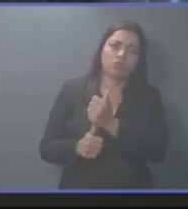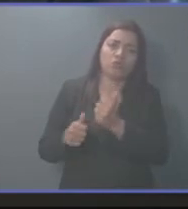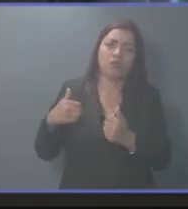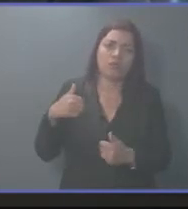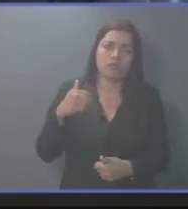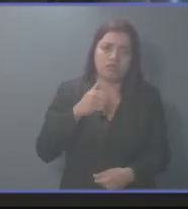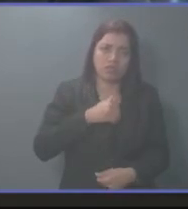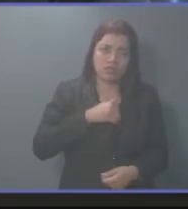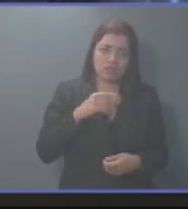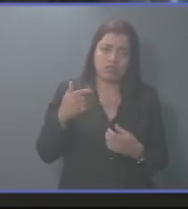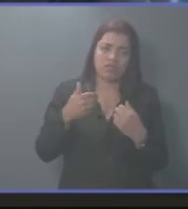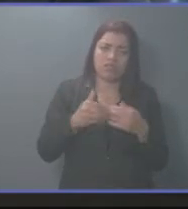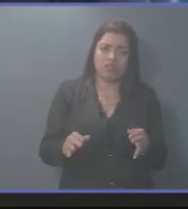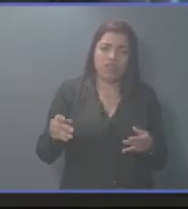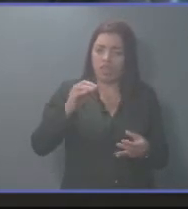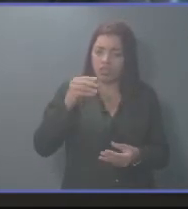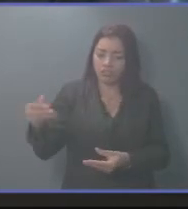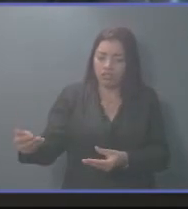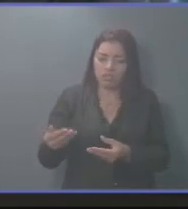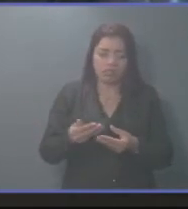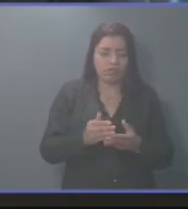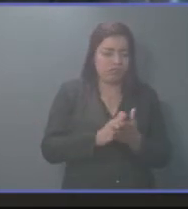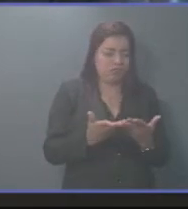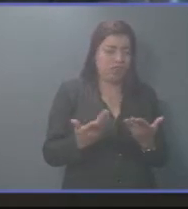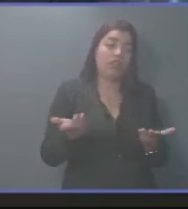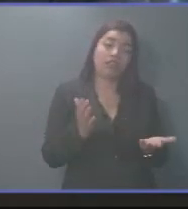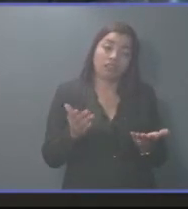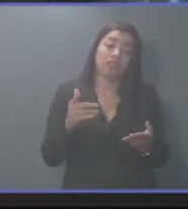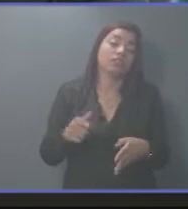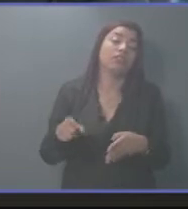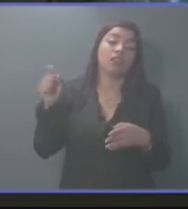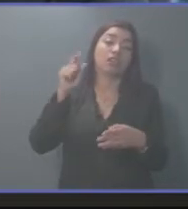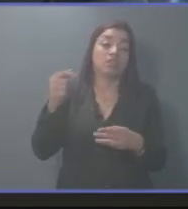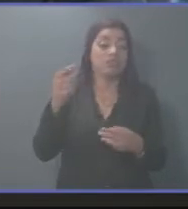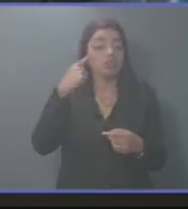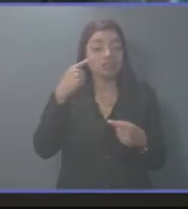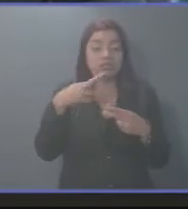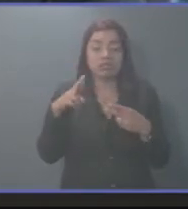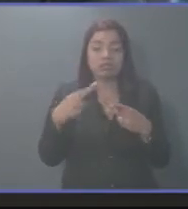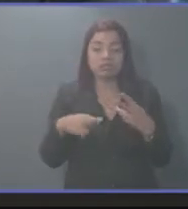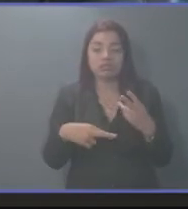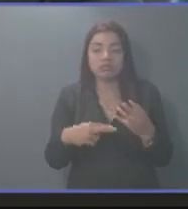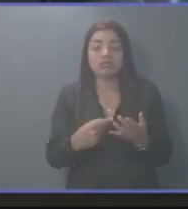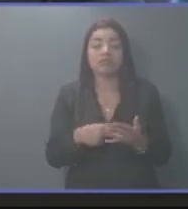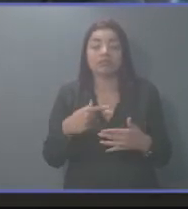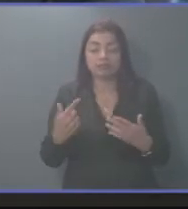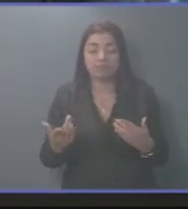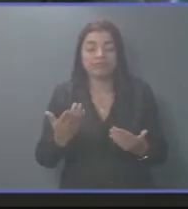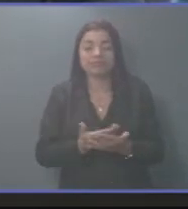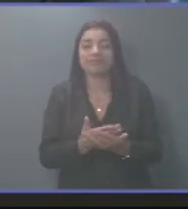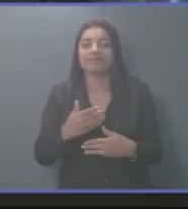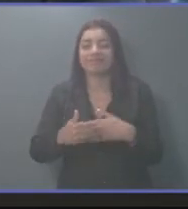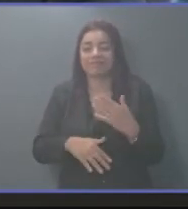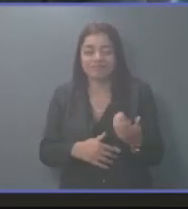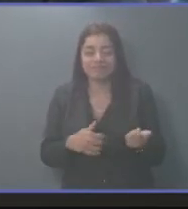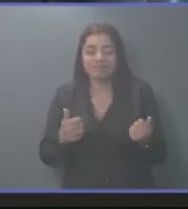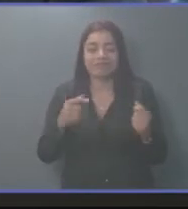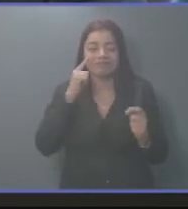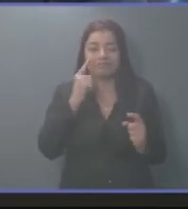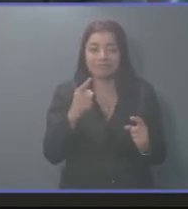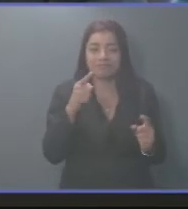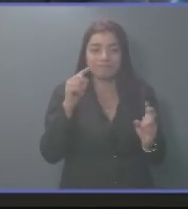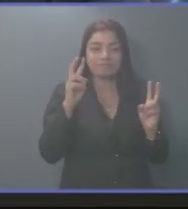finalmente dichas autoridades que revisarían minuciosamente la propuesta objeto de estudio. Sobre la base